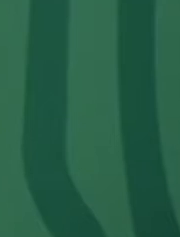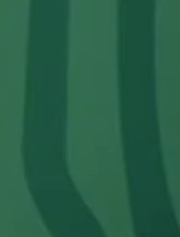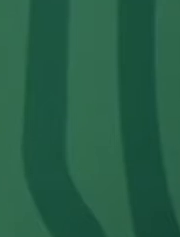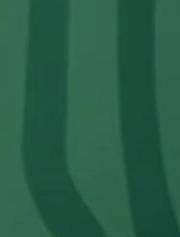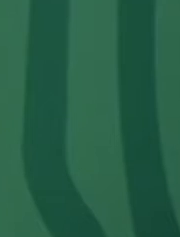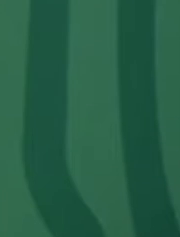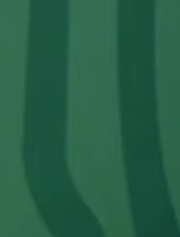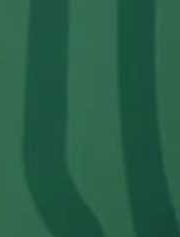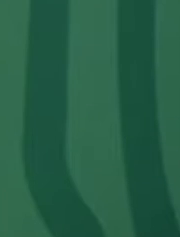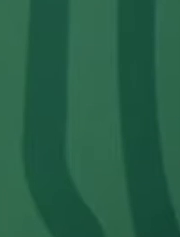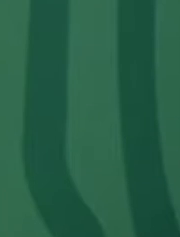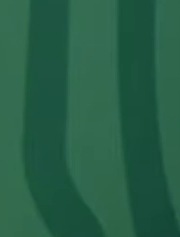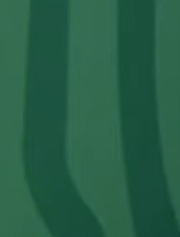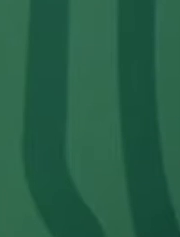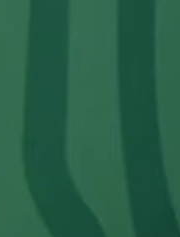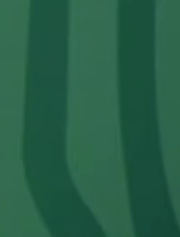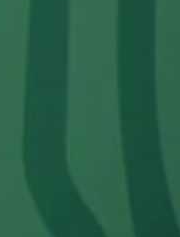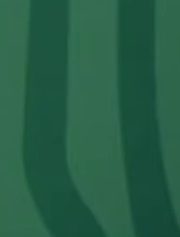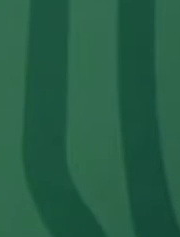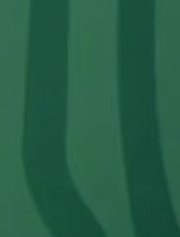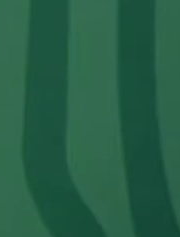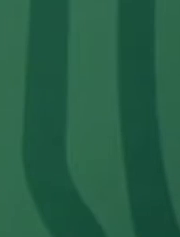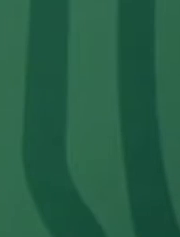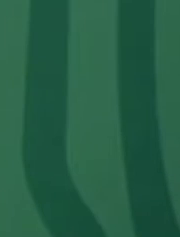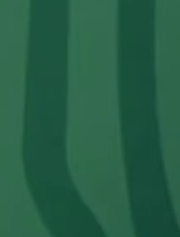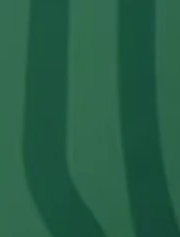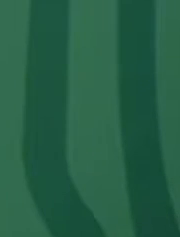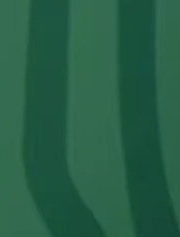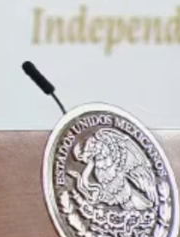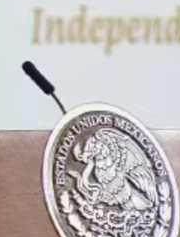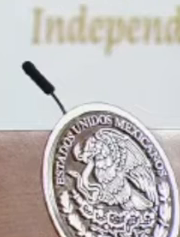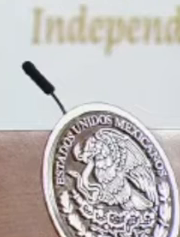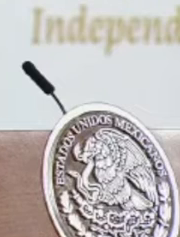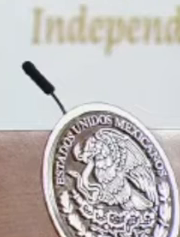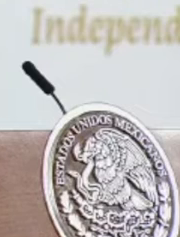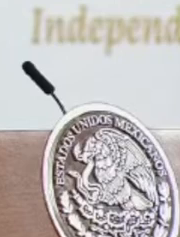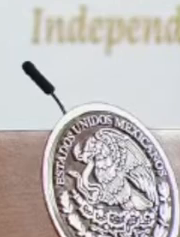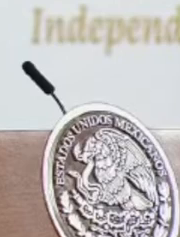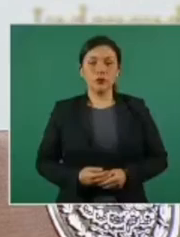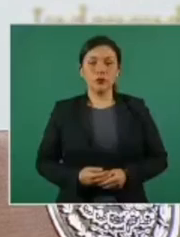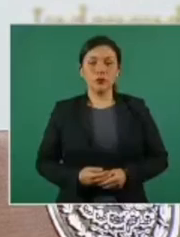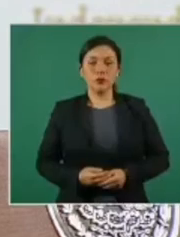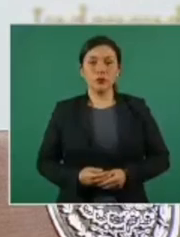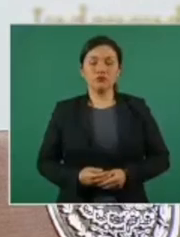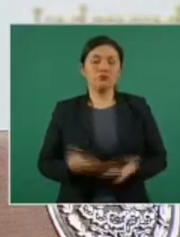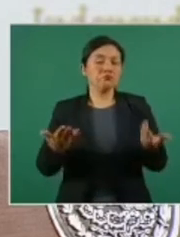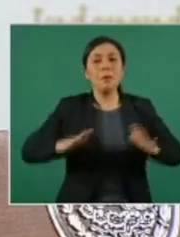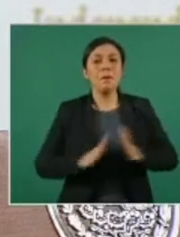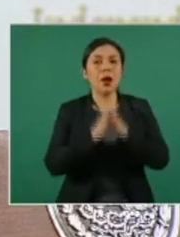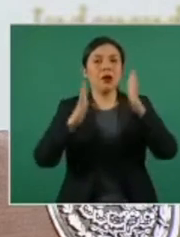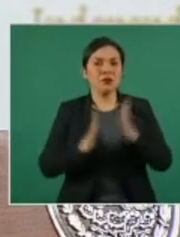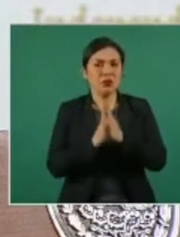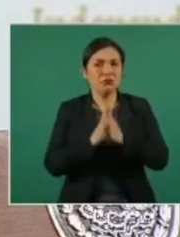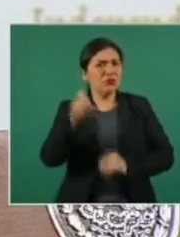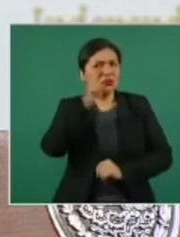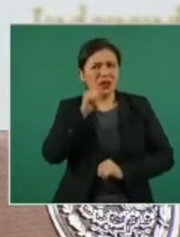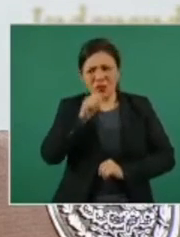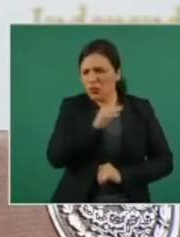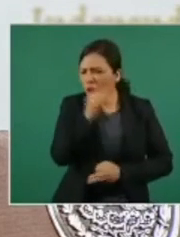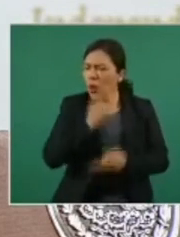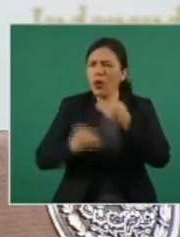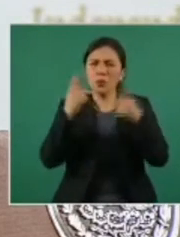siempre quiere ser tomada en cuenta, todos los